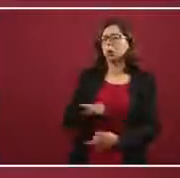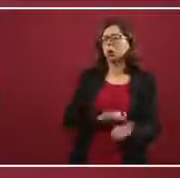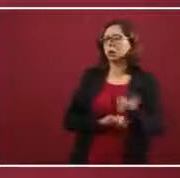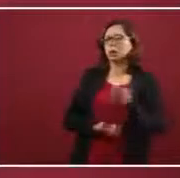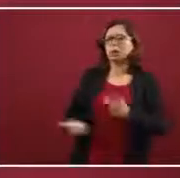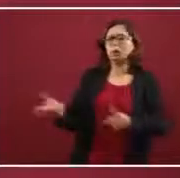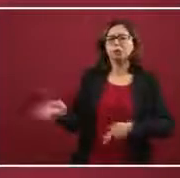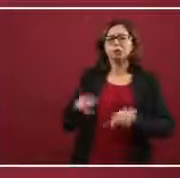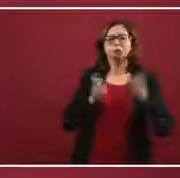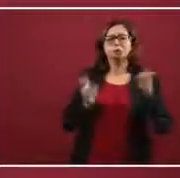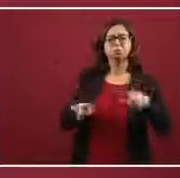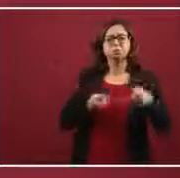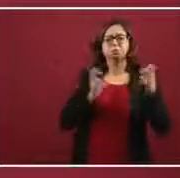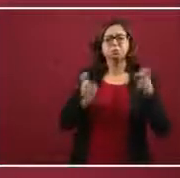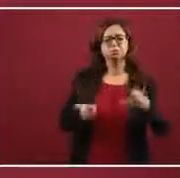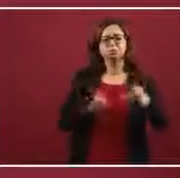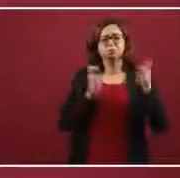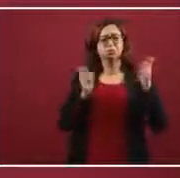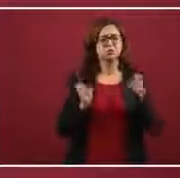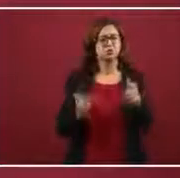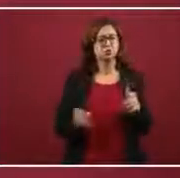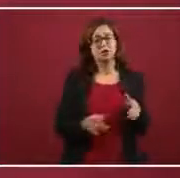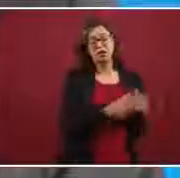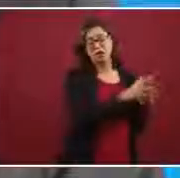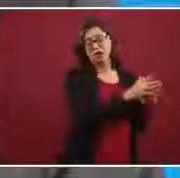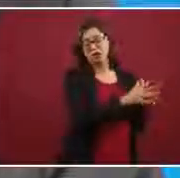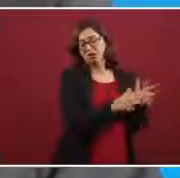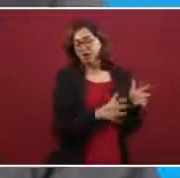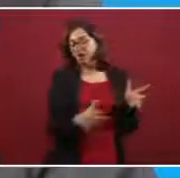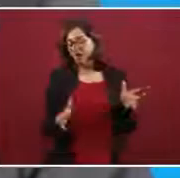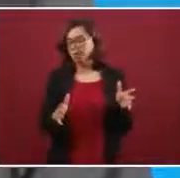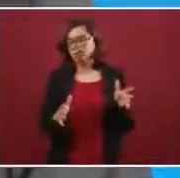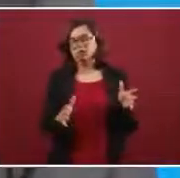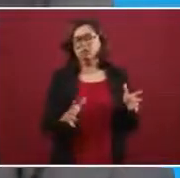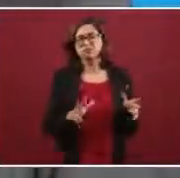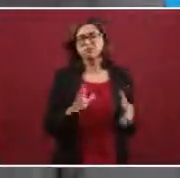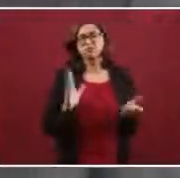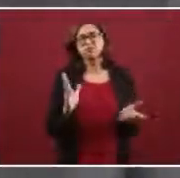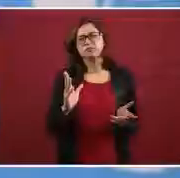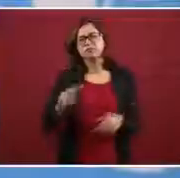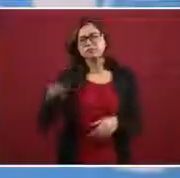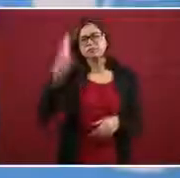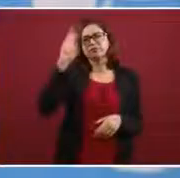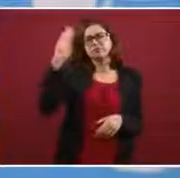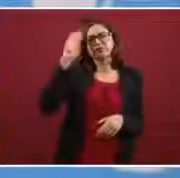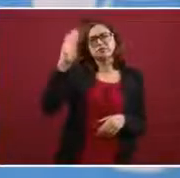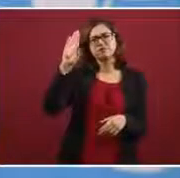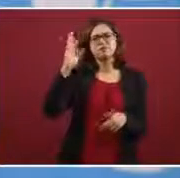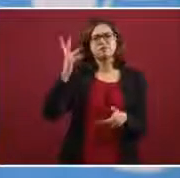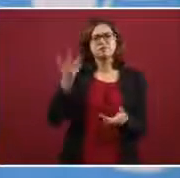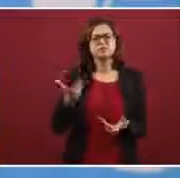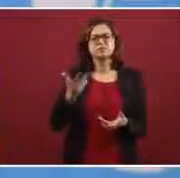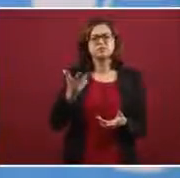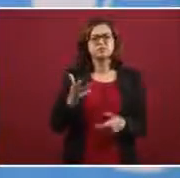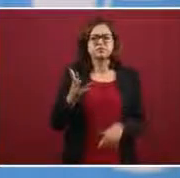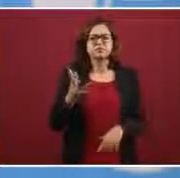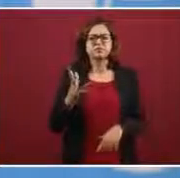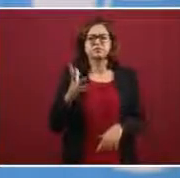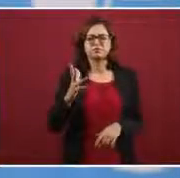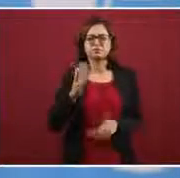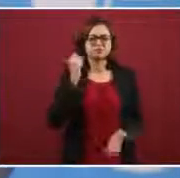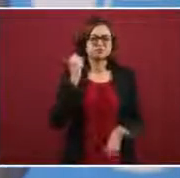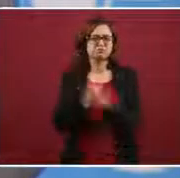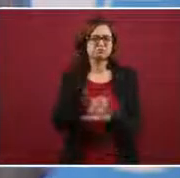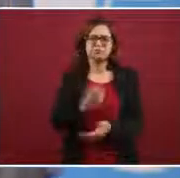países, después de todo esto, se pensaba de que era como un destino manifiesto